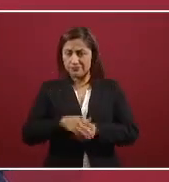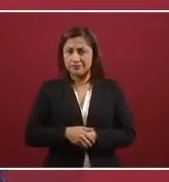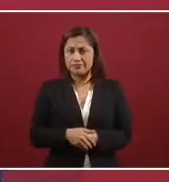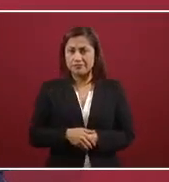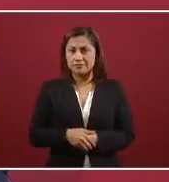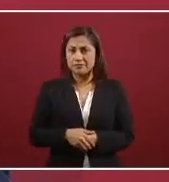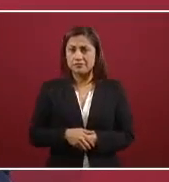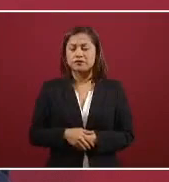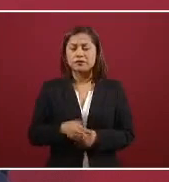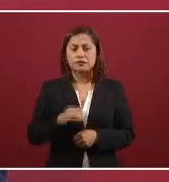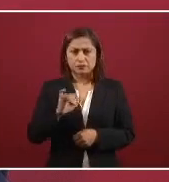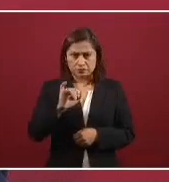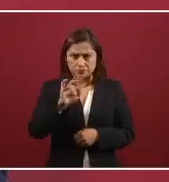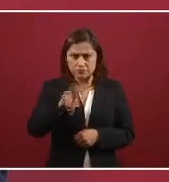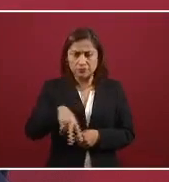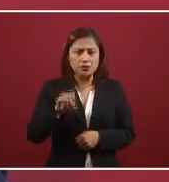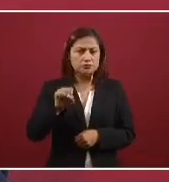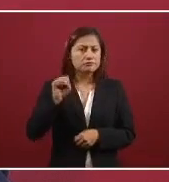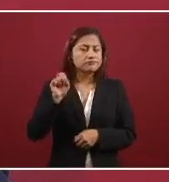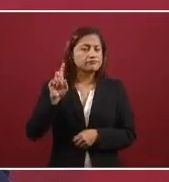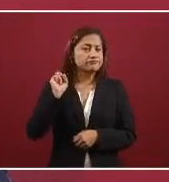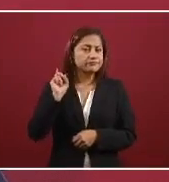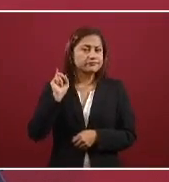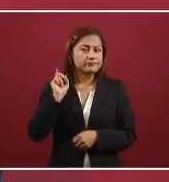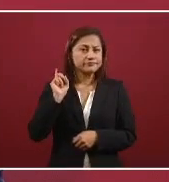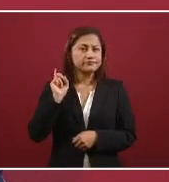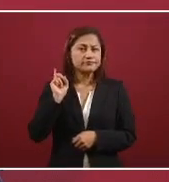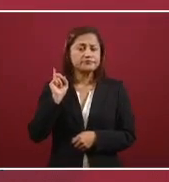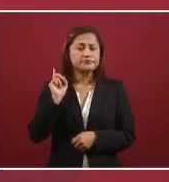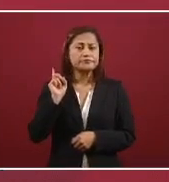Sí, el pasado fin de semana me